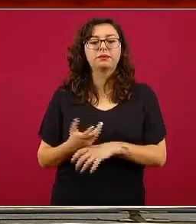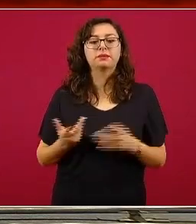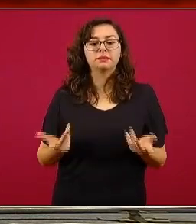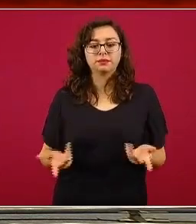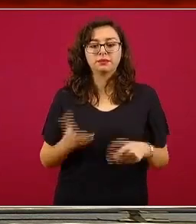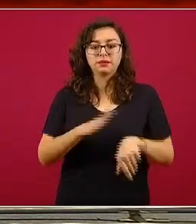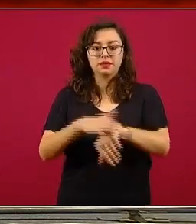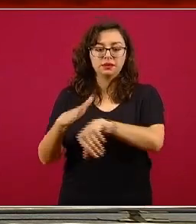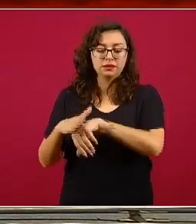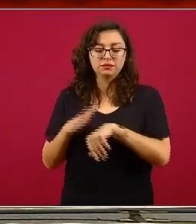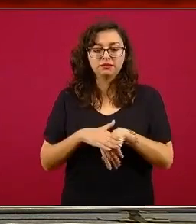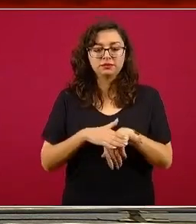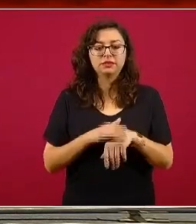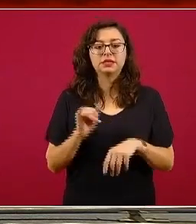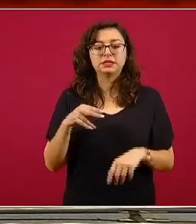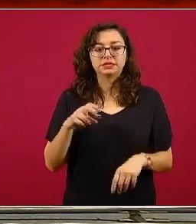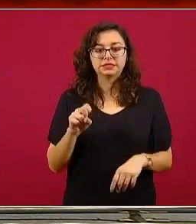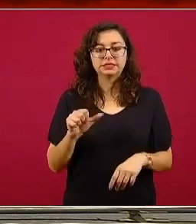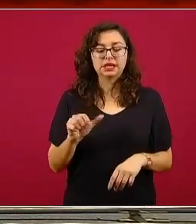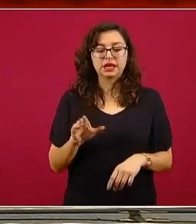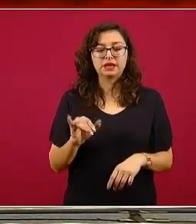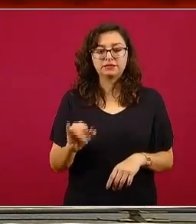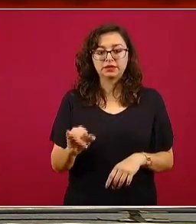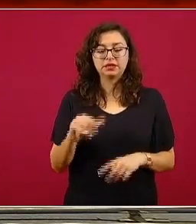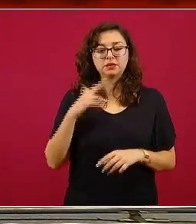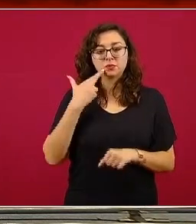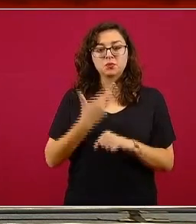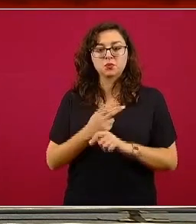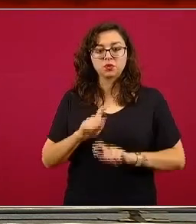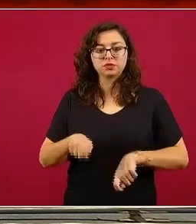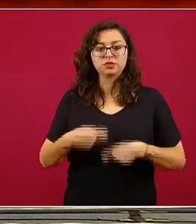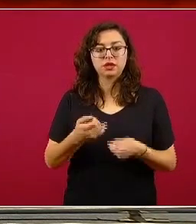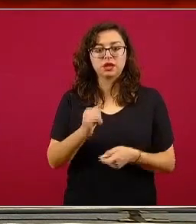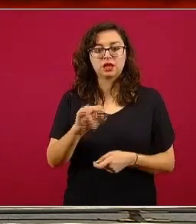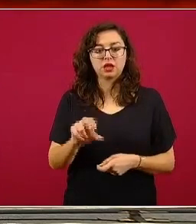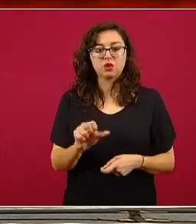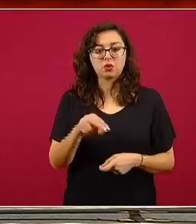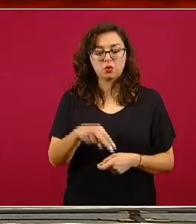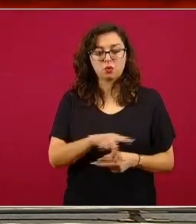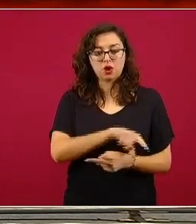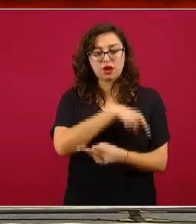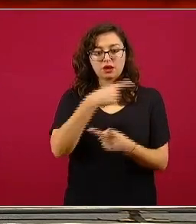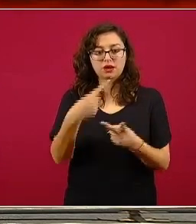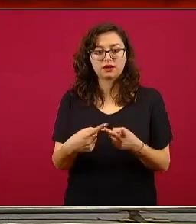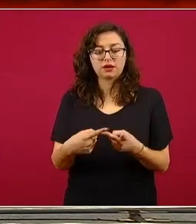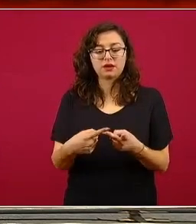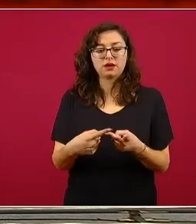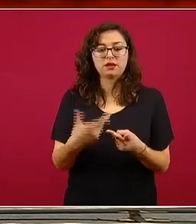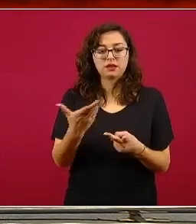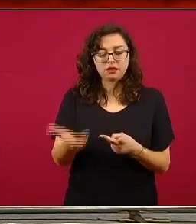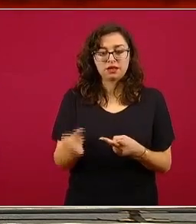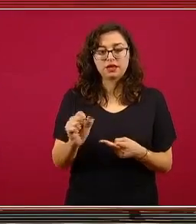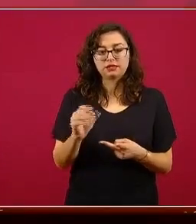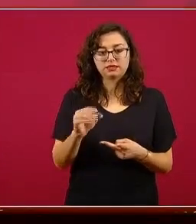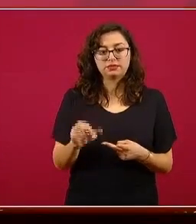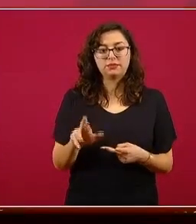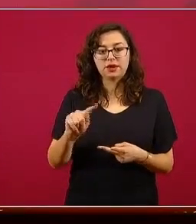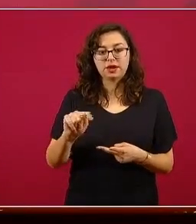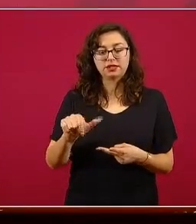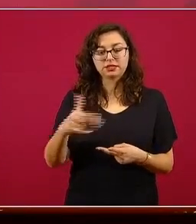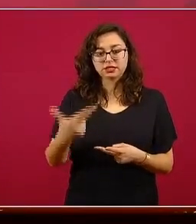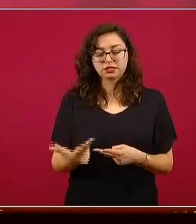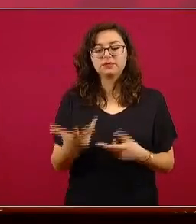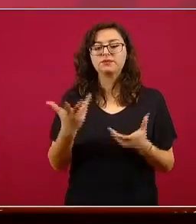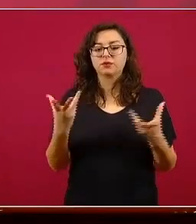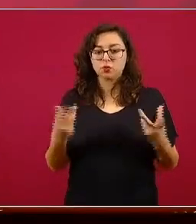brigadas médicas. Y el INSABI, a cargo de Juan Ferrer y directamente a cargo del doctor Sbarch, van a estar